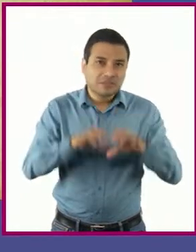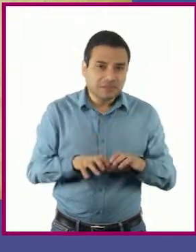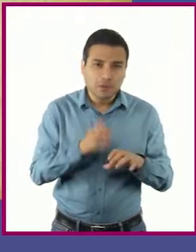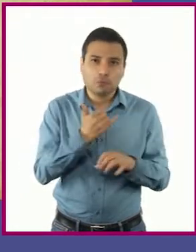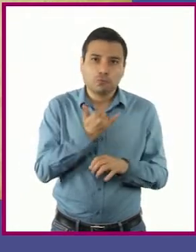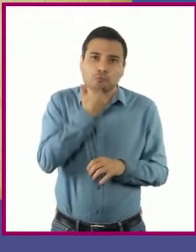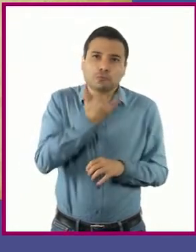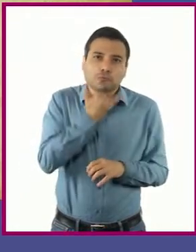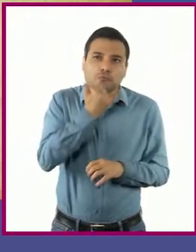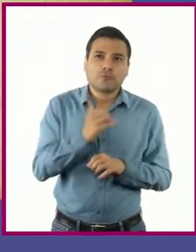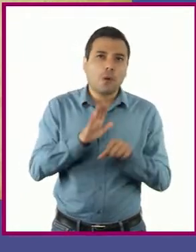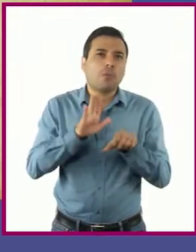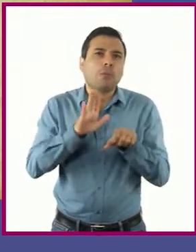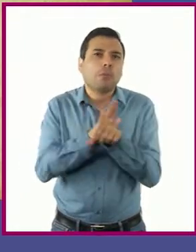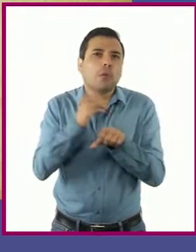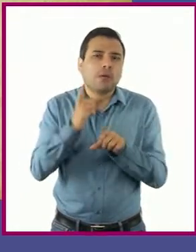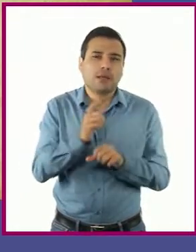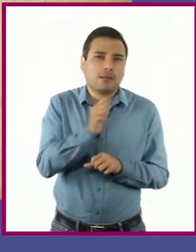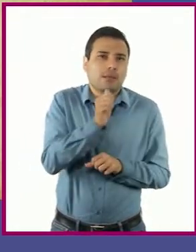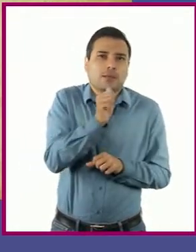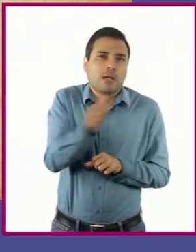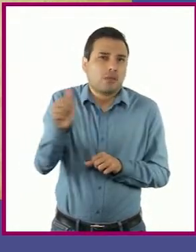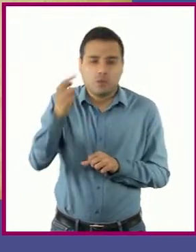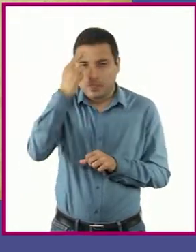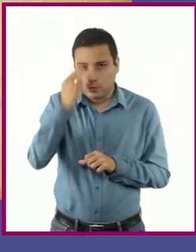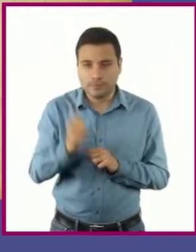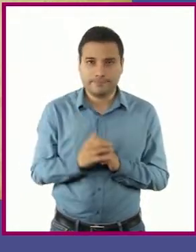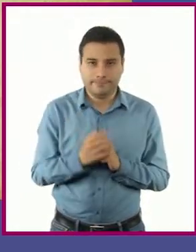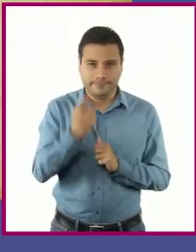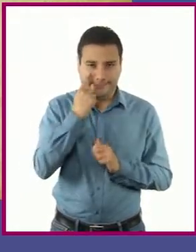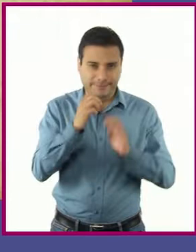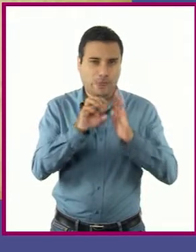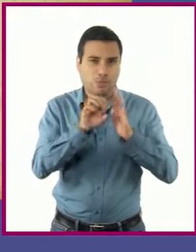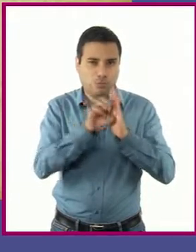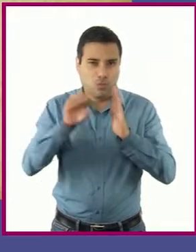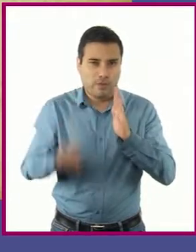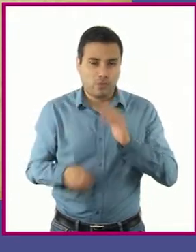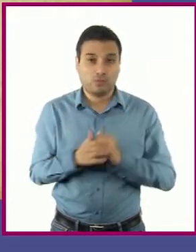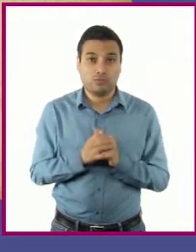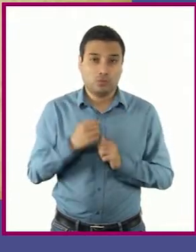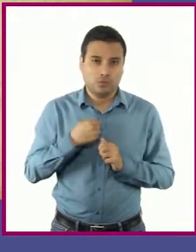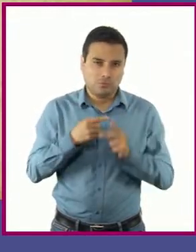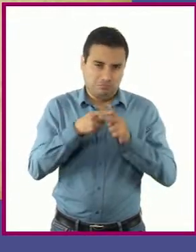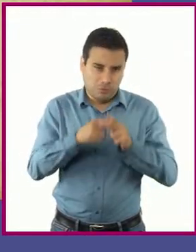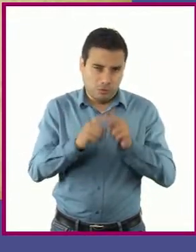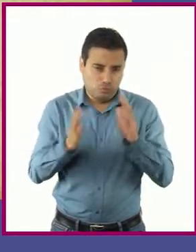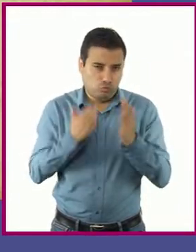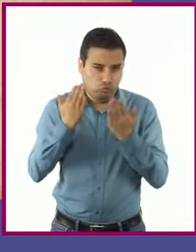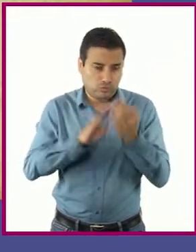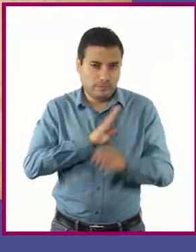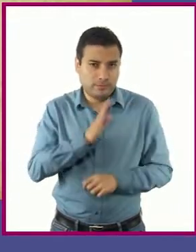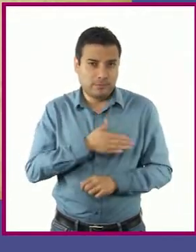por diferentes razones. Yo, antes de iniciarme en el estudio de la lengua española,